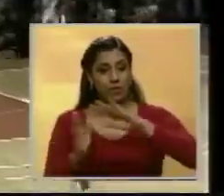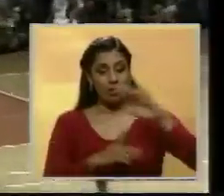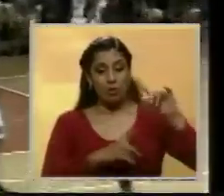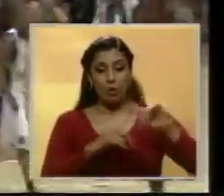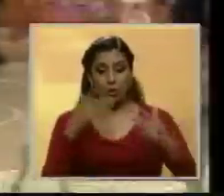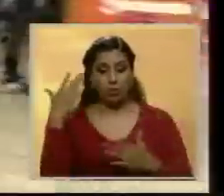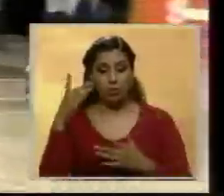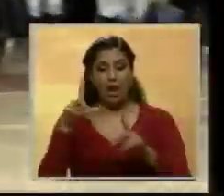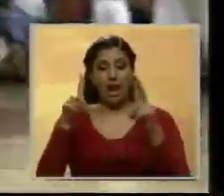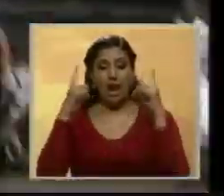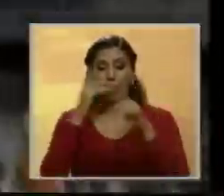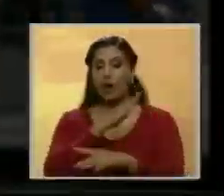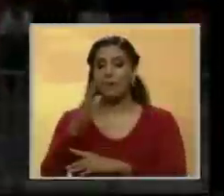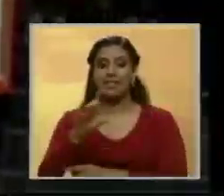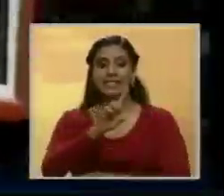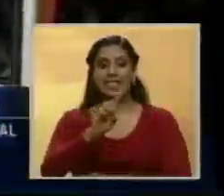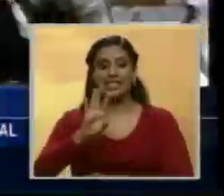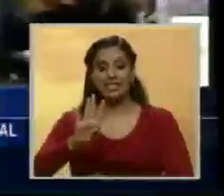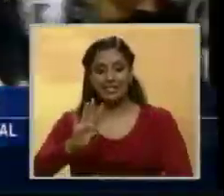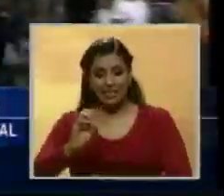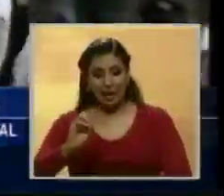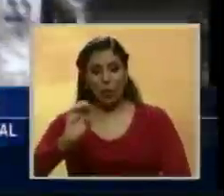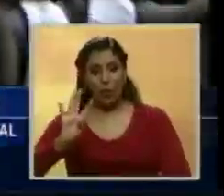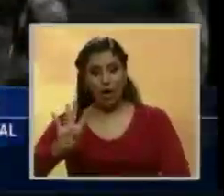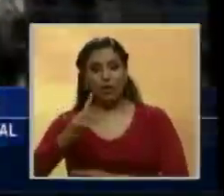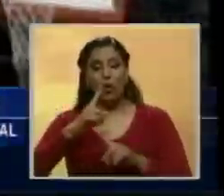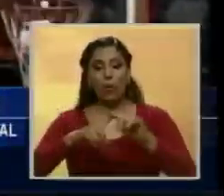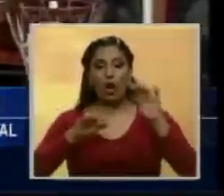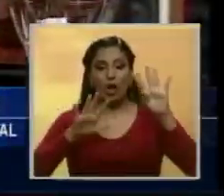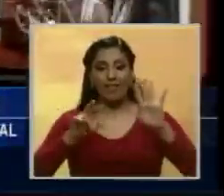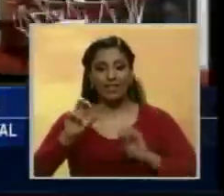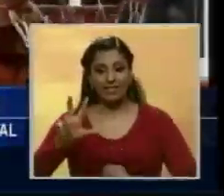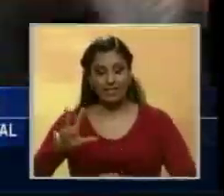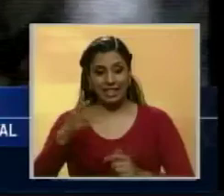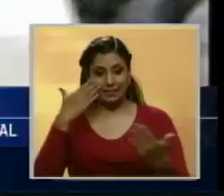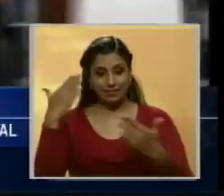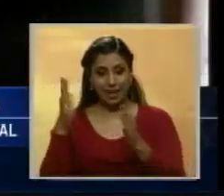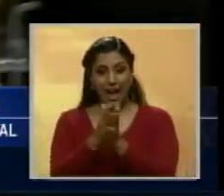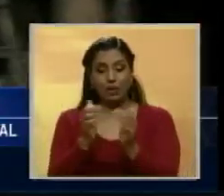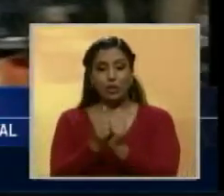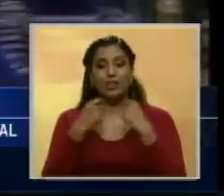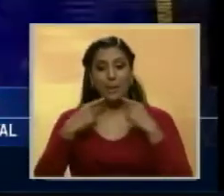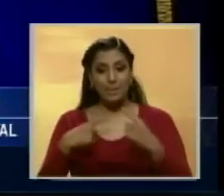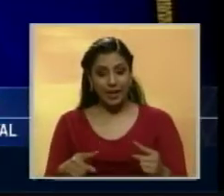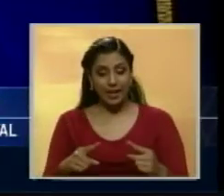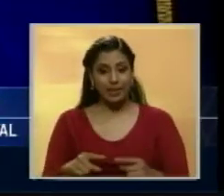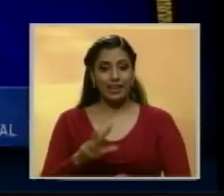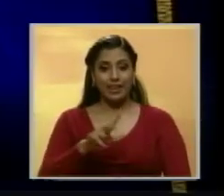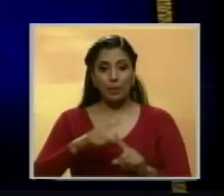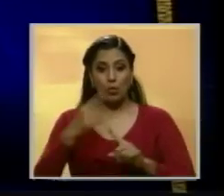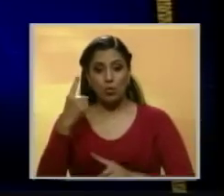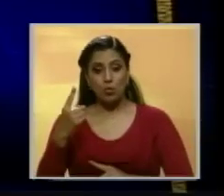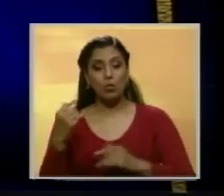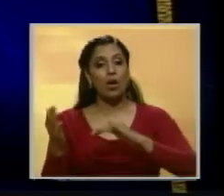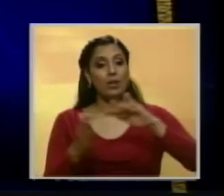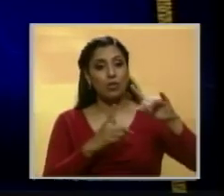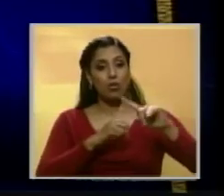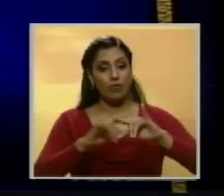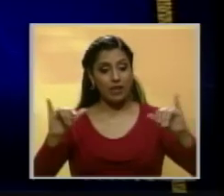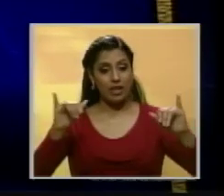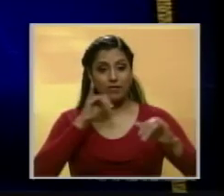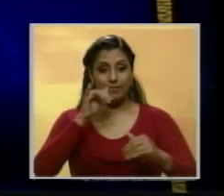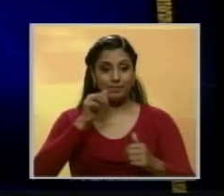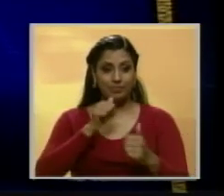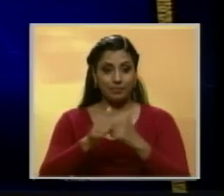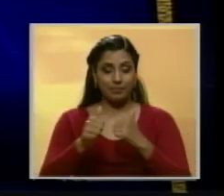parte, Bucaneros de La Guaira venció 104-93 a Marinos Anzoátegui para poner la serie a su favor 3-1. Bien amigos, hasta aquí la información deportiva